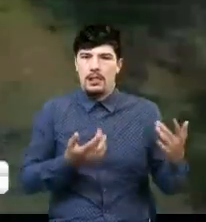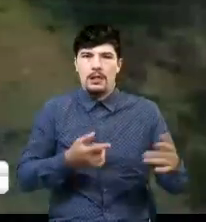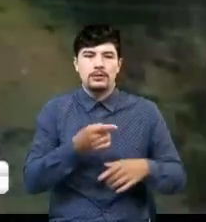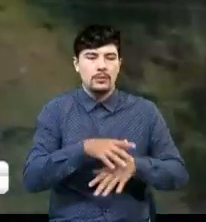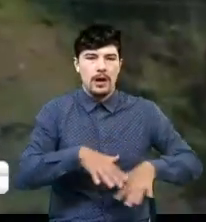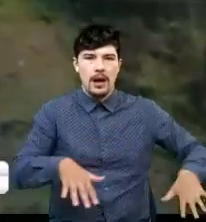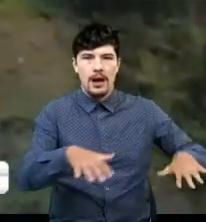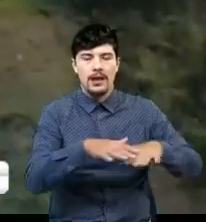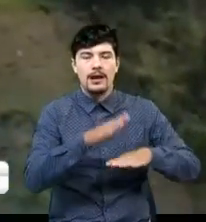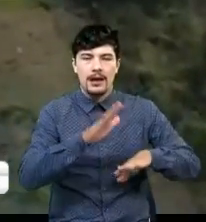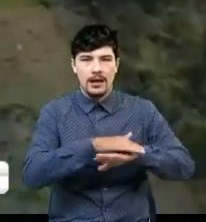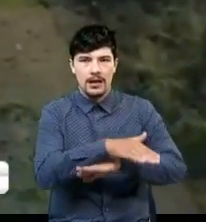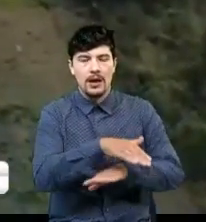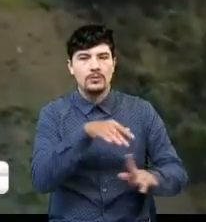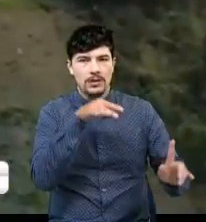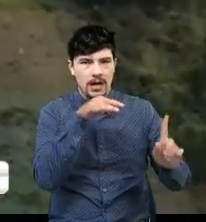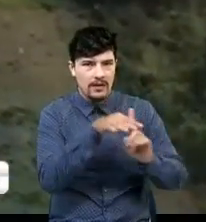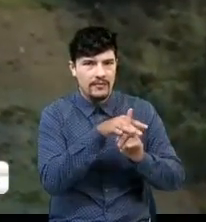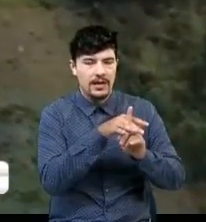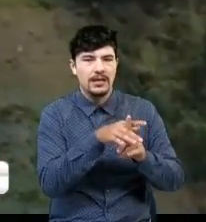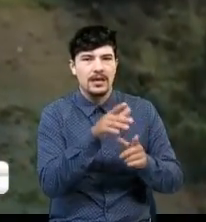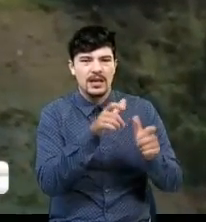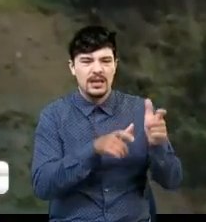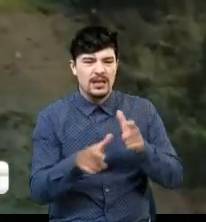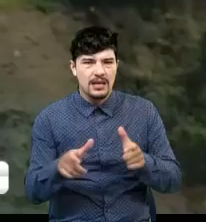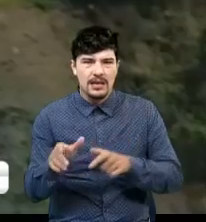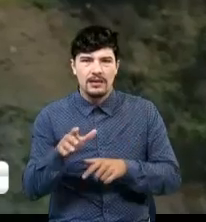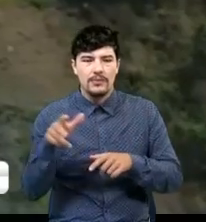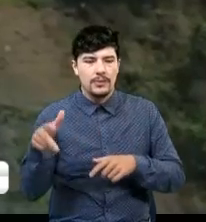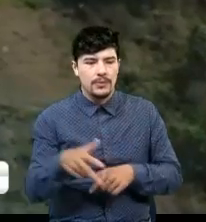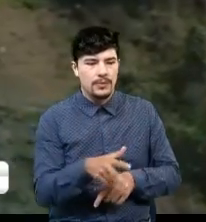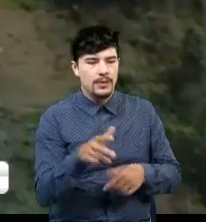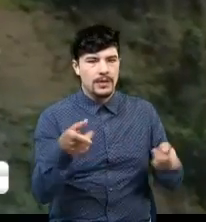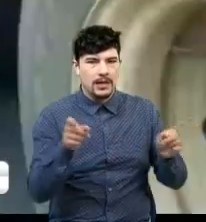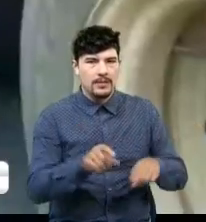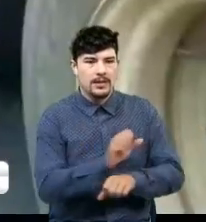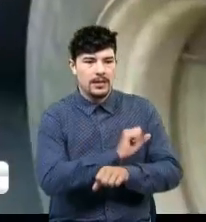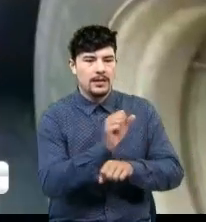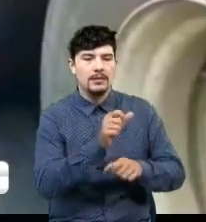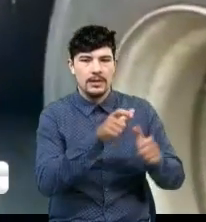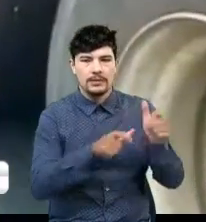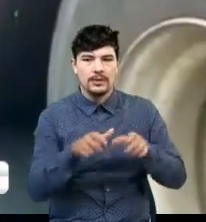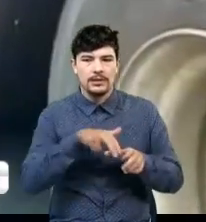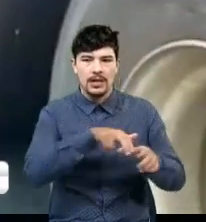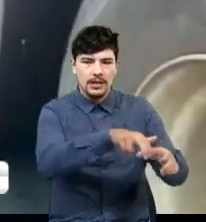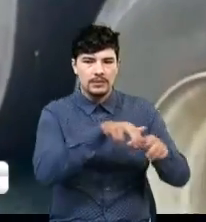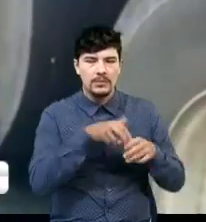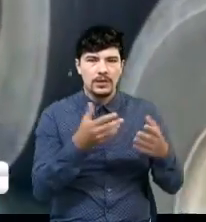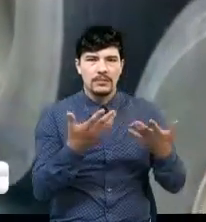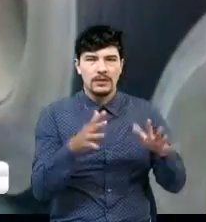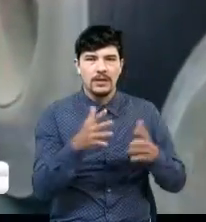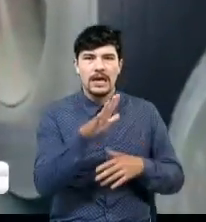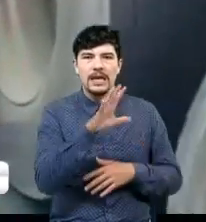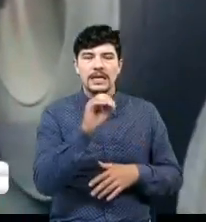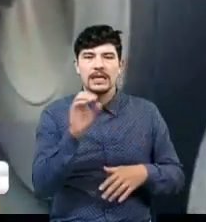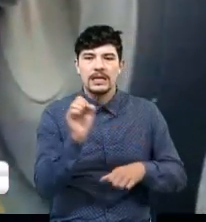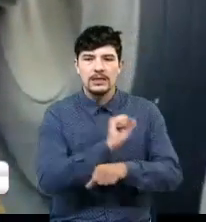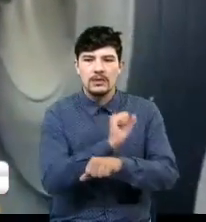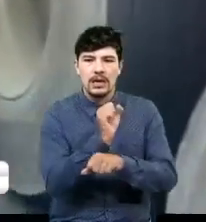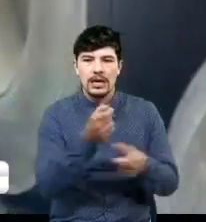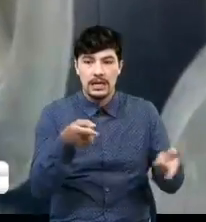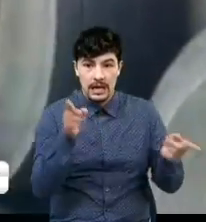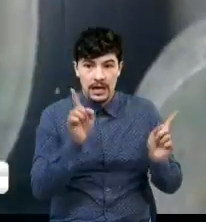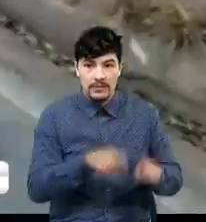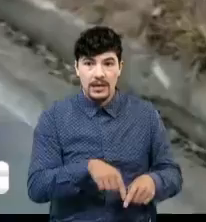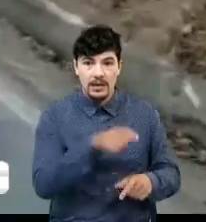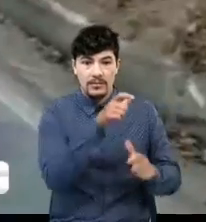lo que generó afectaciones tanto a viajeros como conductores y transportadores de más de 500 vehículos e incluso a